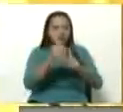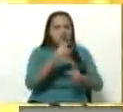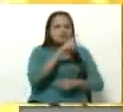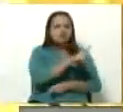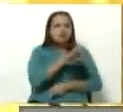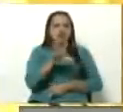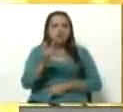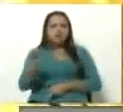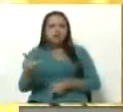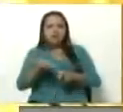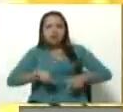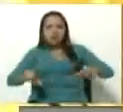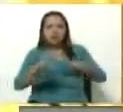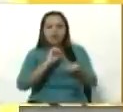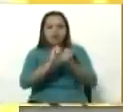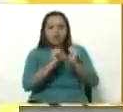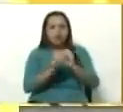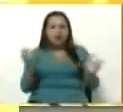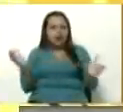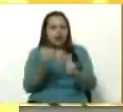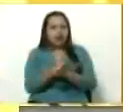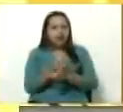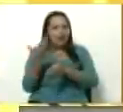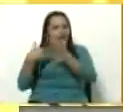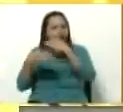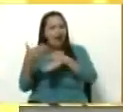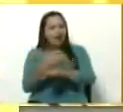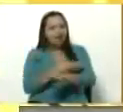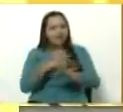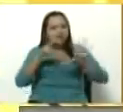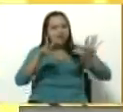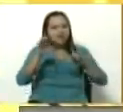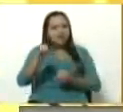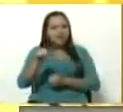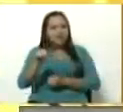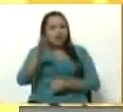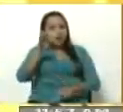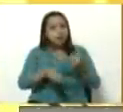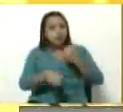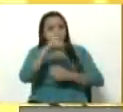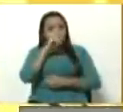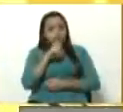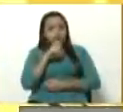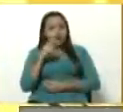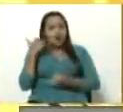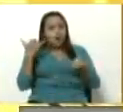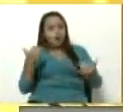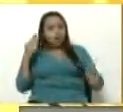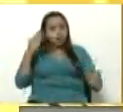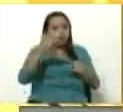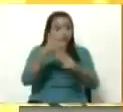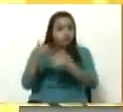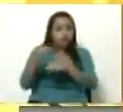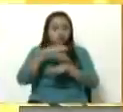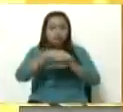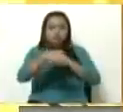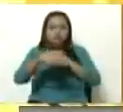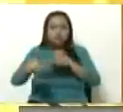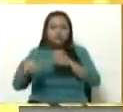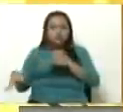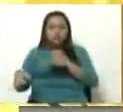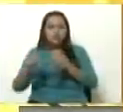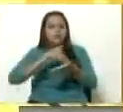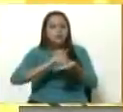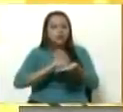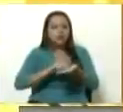150 instalaciones, alcanzamos nosotros más de 70 en estos últimos años, y vamos a llegar entonces a cada municipio, a cada